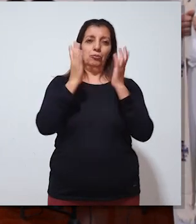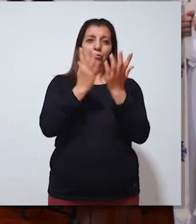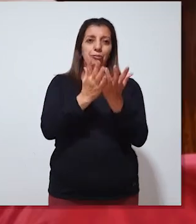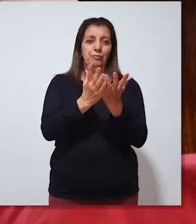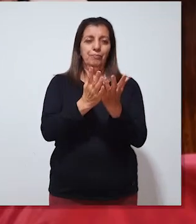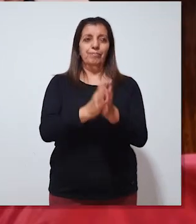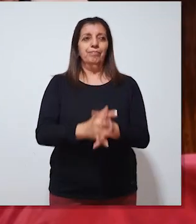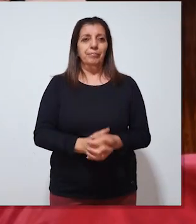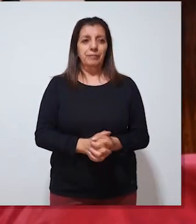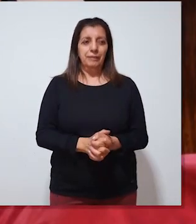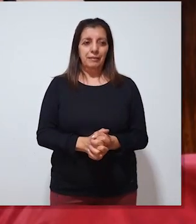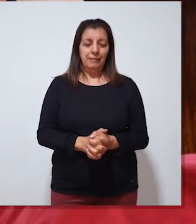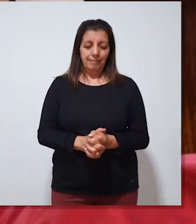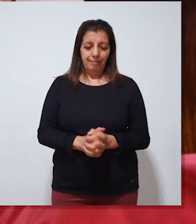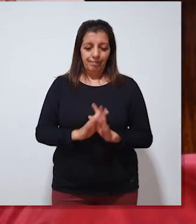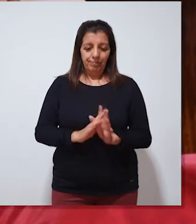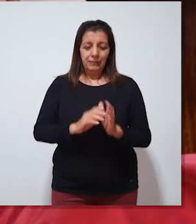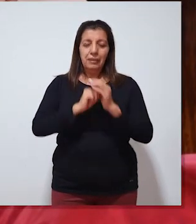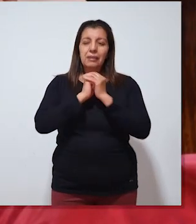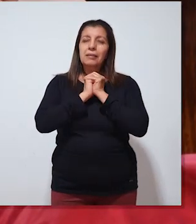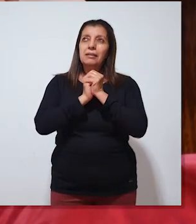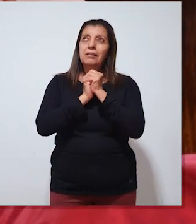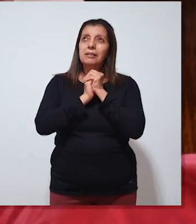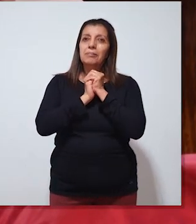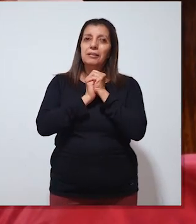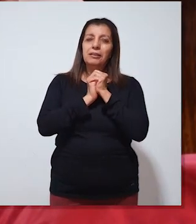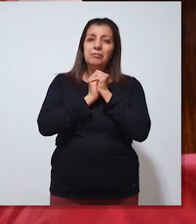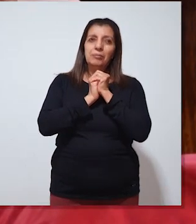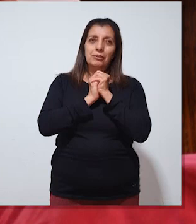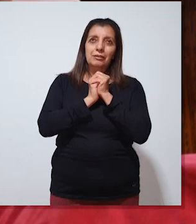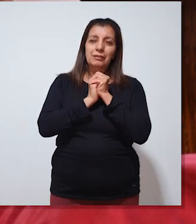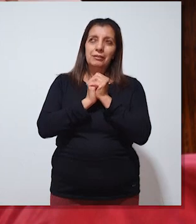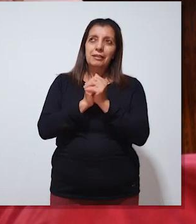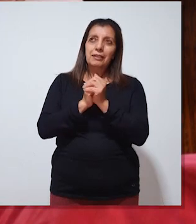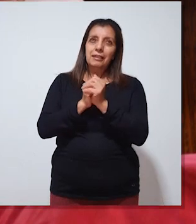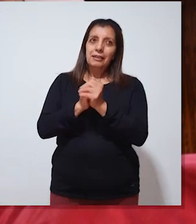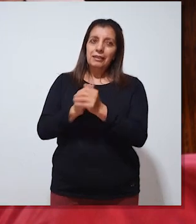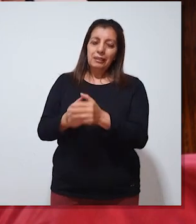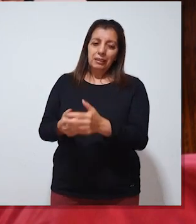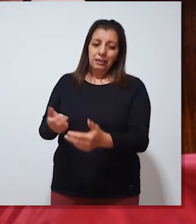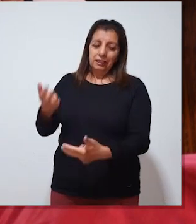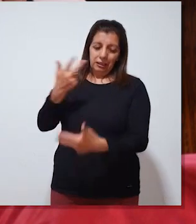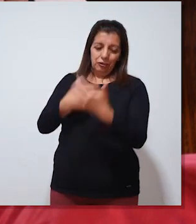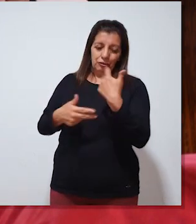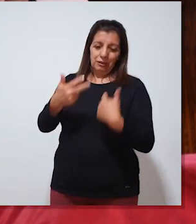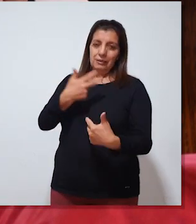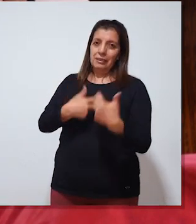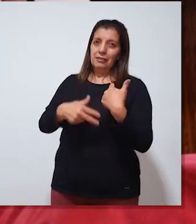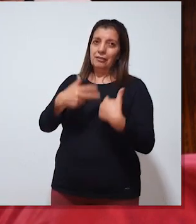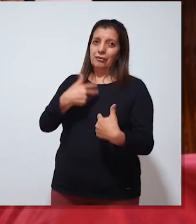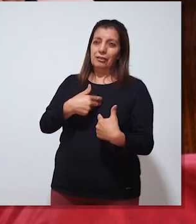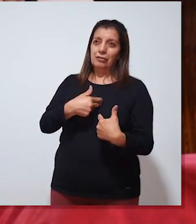Iglesia. Te rogamos, Señor, que tú mismo nos dispongas para celebrar dignamente este